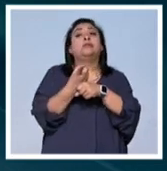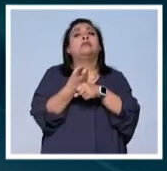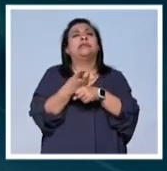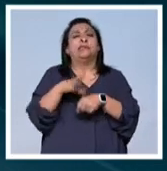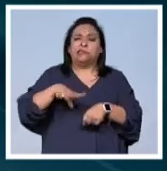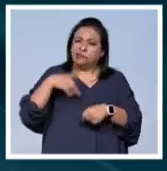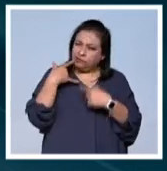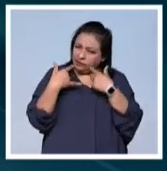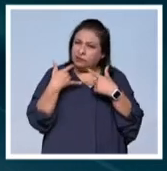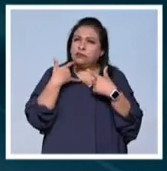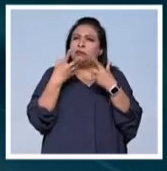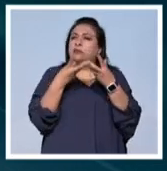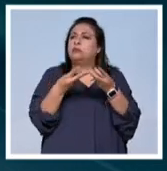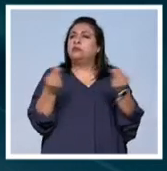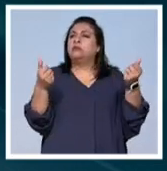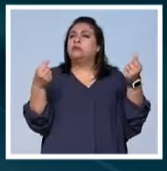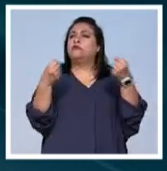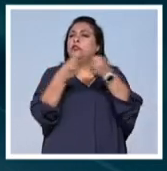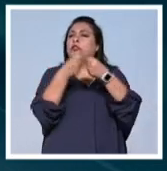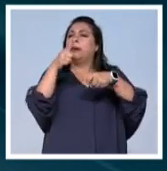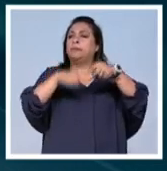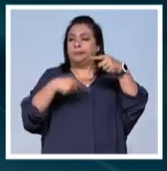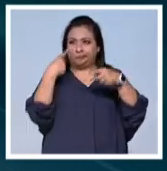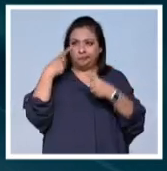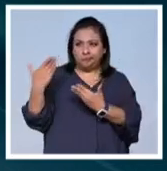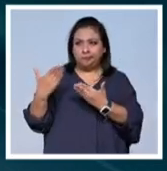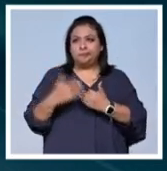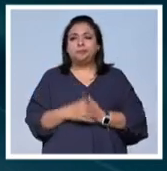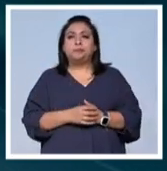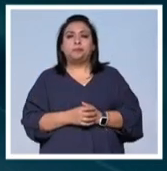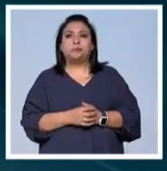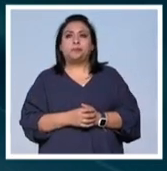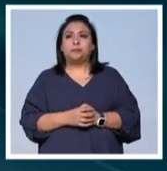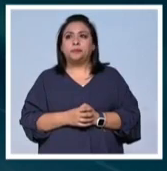difumina cualquier frontera vean por qué